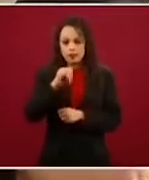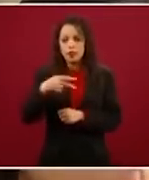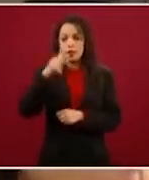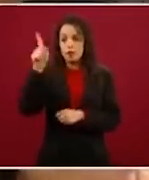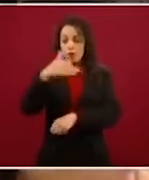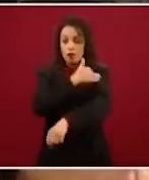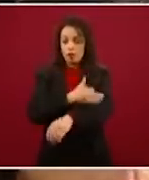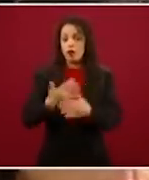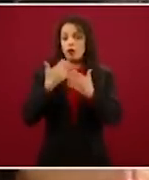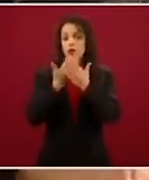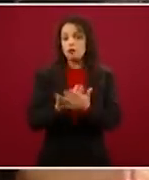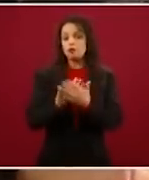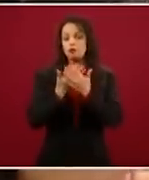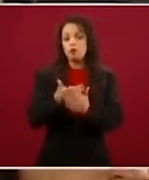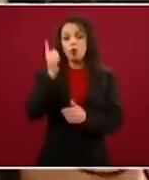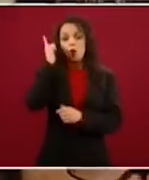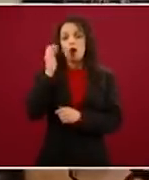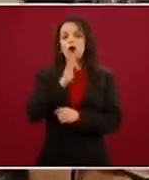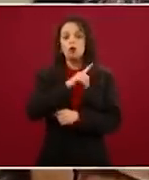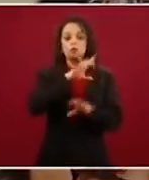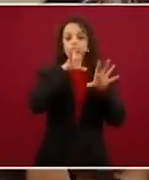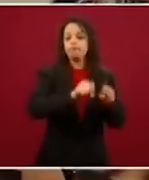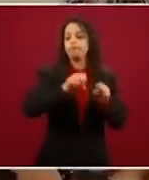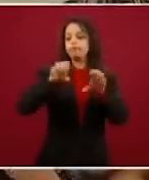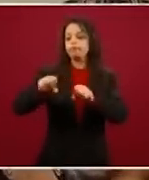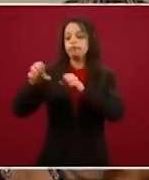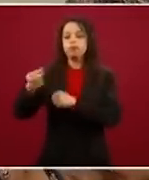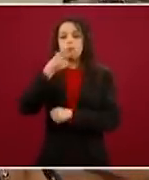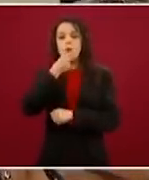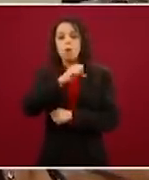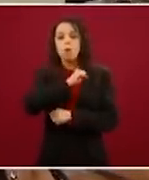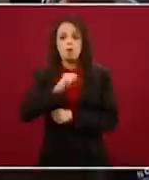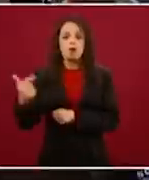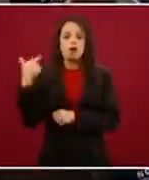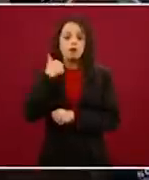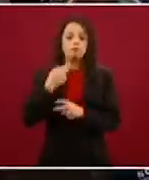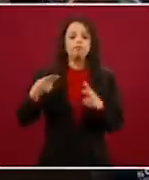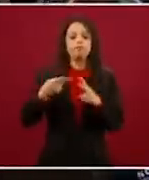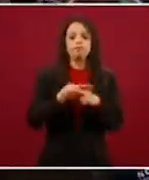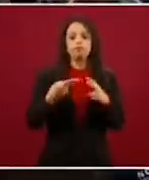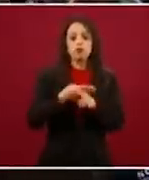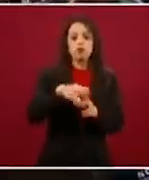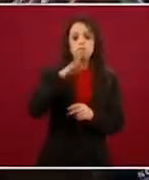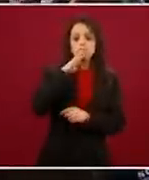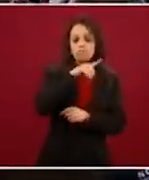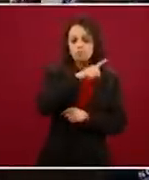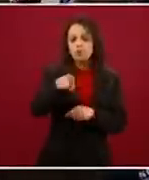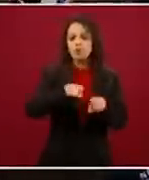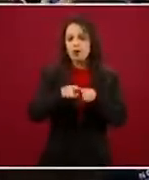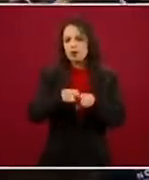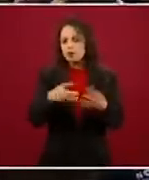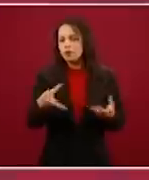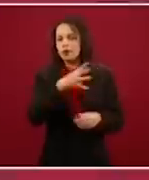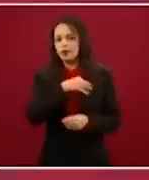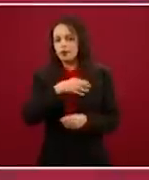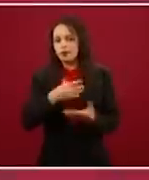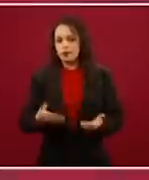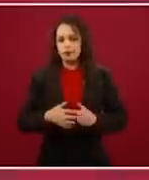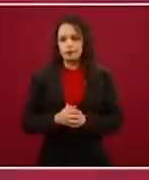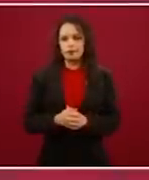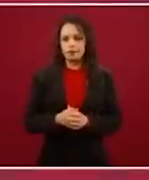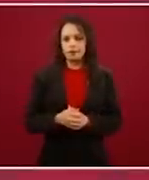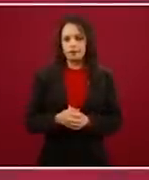los asesinos de sus madres, de sus hijas, de sus hermanas. Gracias. Bueno, decirte que primero que no me